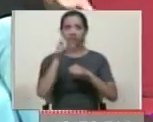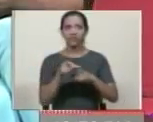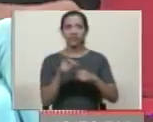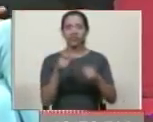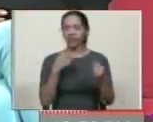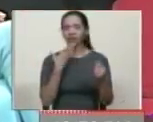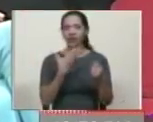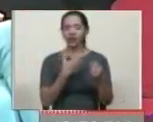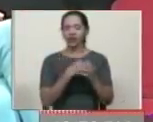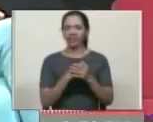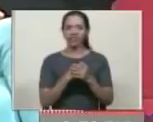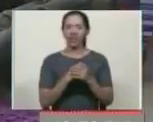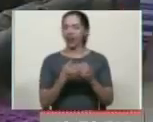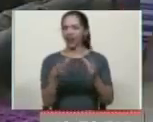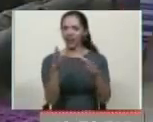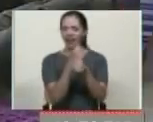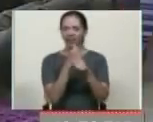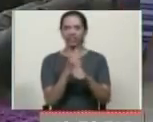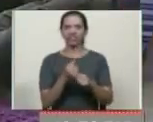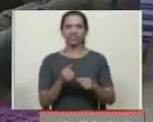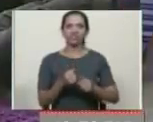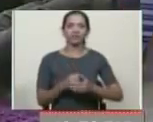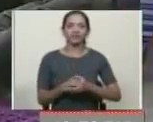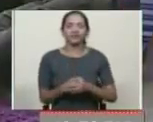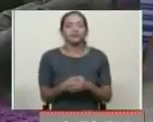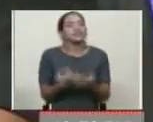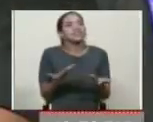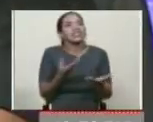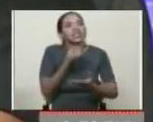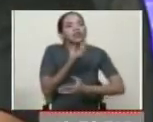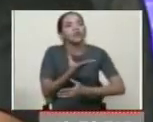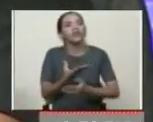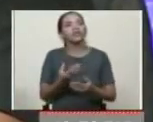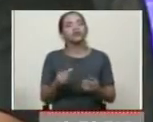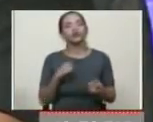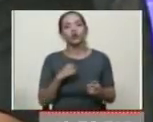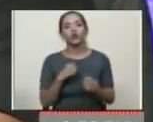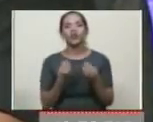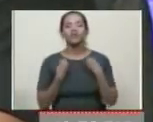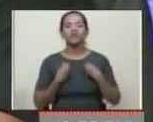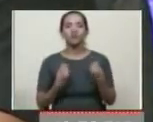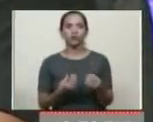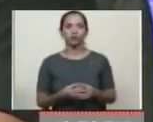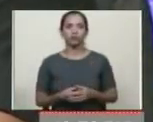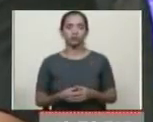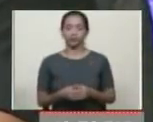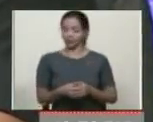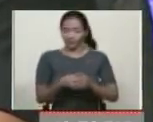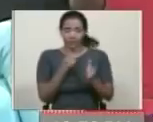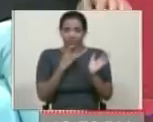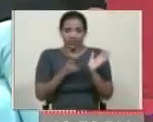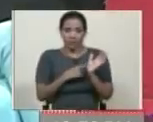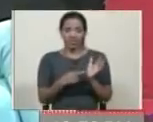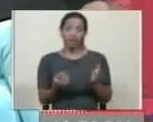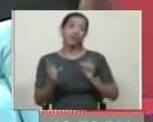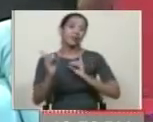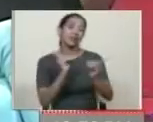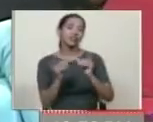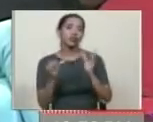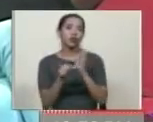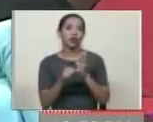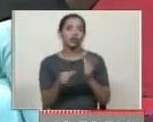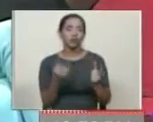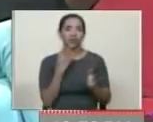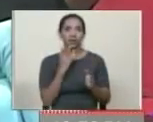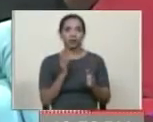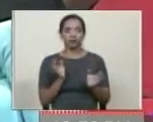permite tener otro alcance. ¿Qué tan efectivos son los en vivos? Totalmente, pero dependiendo de dónde. Pues yo, por ejemplo, cuando